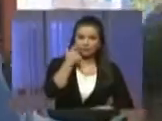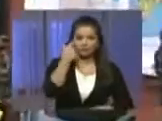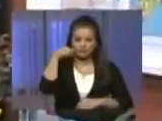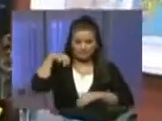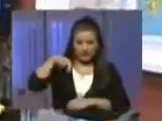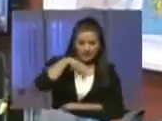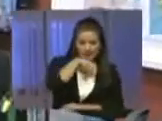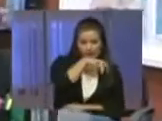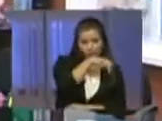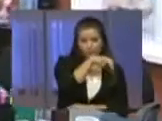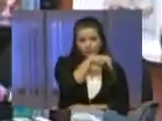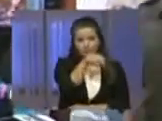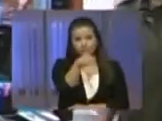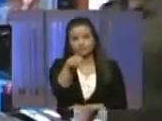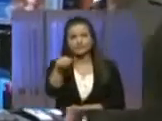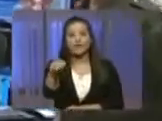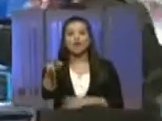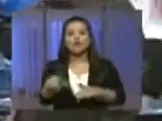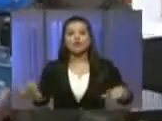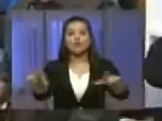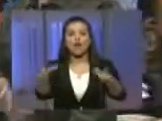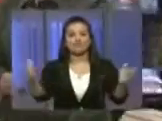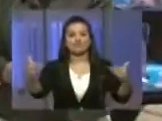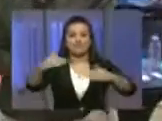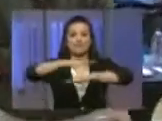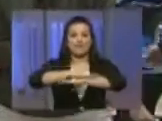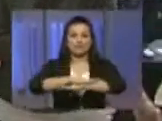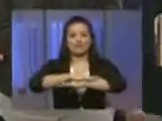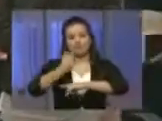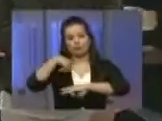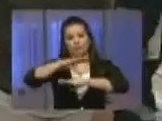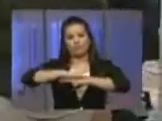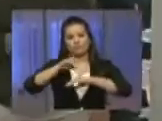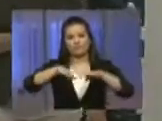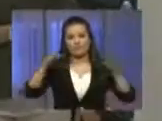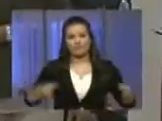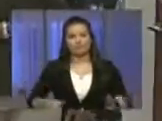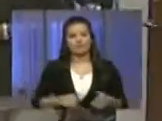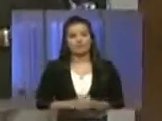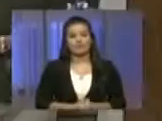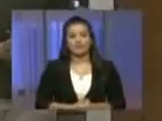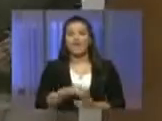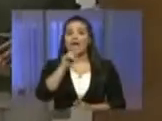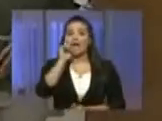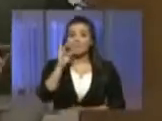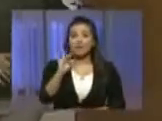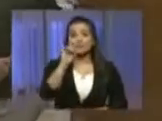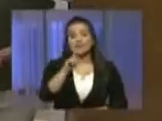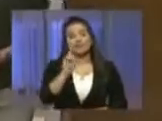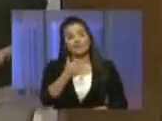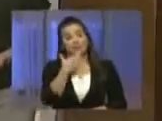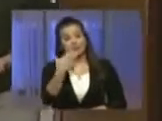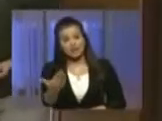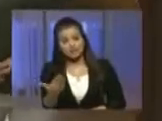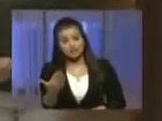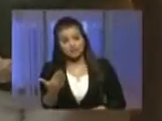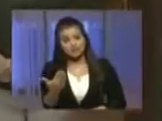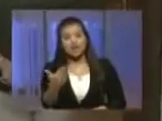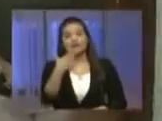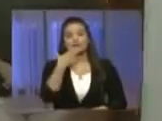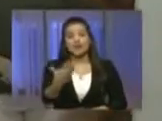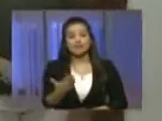directo al salón sol del Perú Precisamente hay que agradecer tenemos que decirlo son las